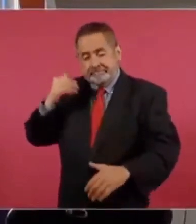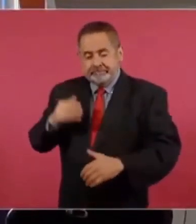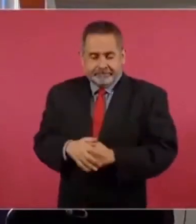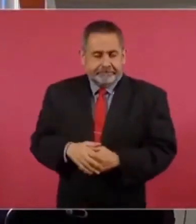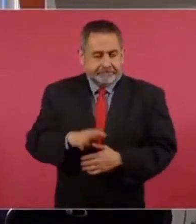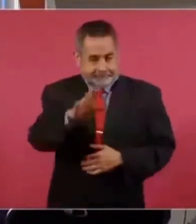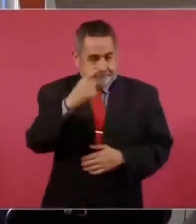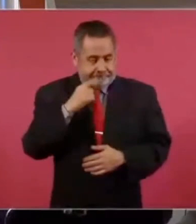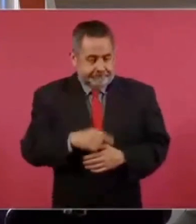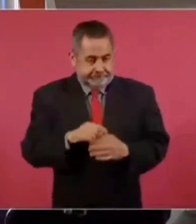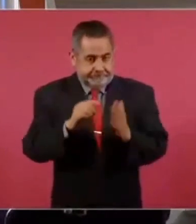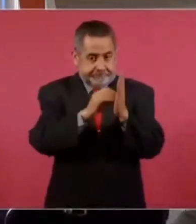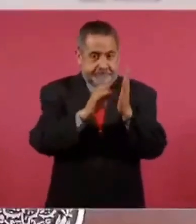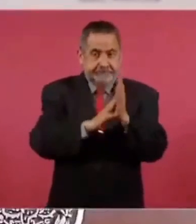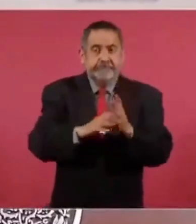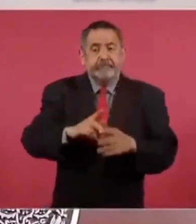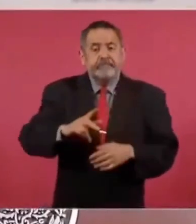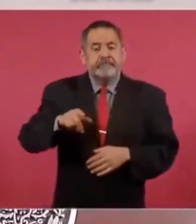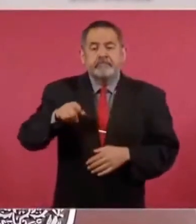Villahermosa,